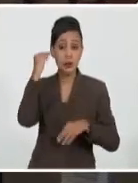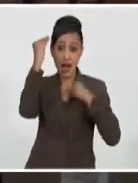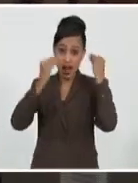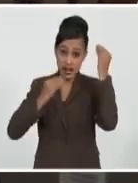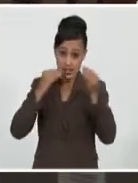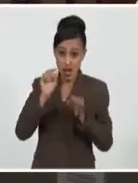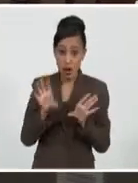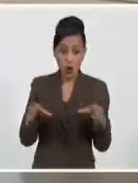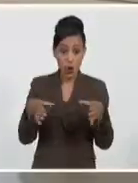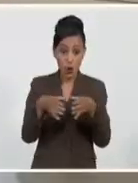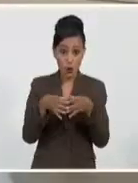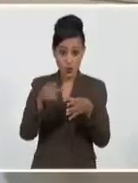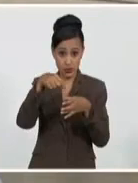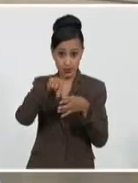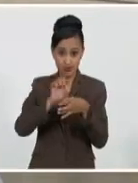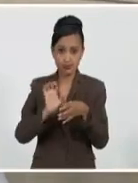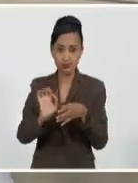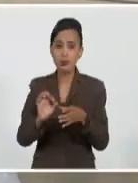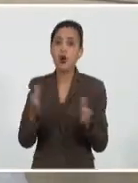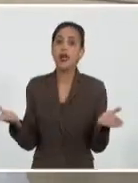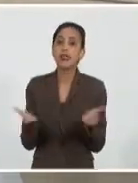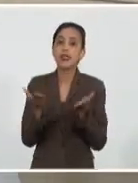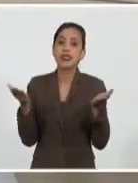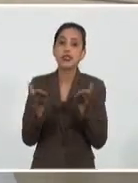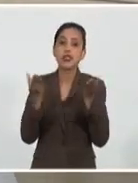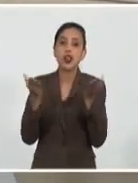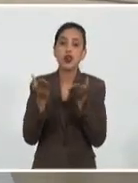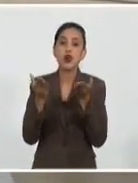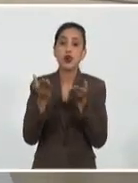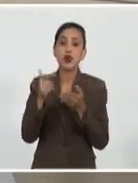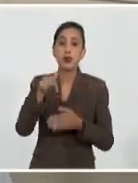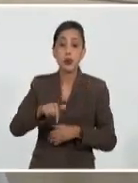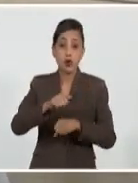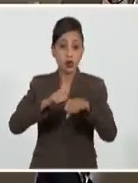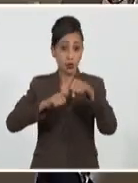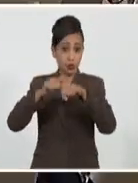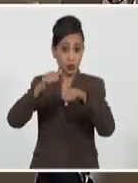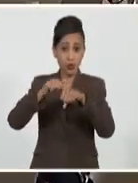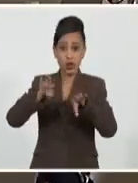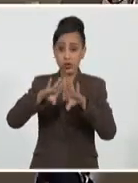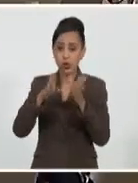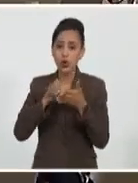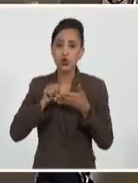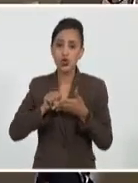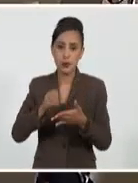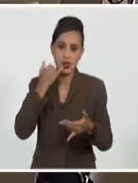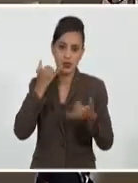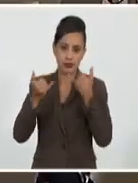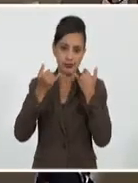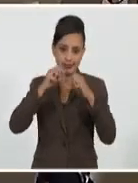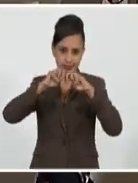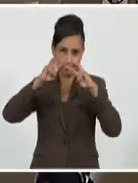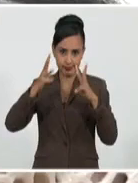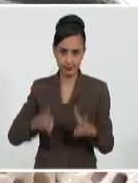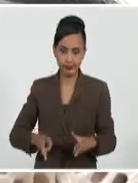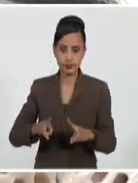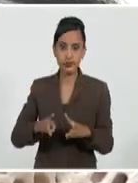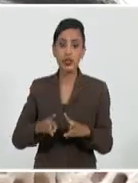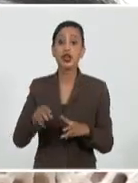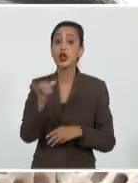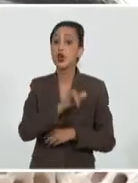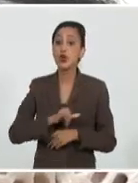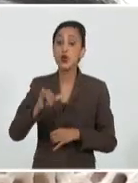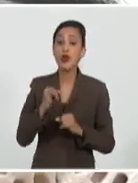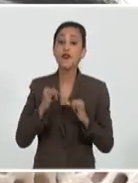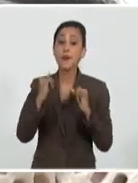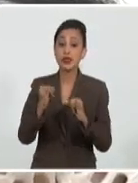comisión estuvo lo concerniente al desarrollo de la infraestructura y los servicios de las telecomunicaciones, la generación de contenidos nacionales,